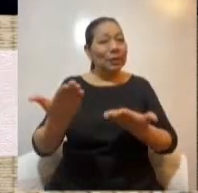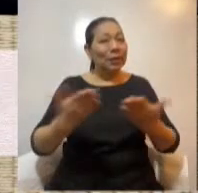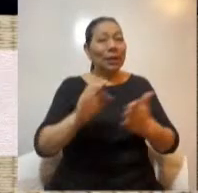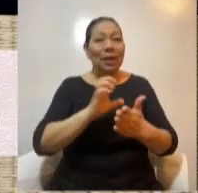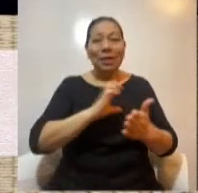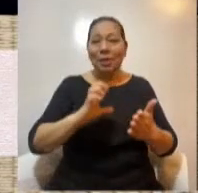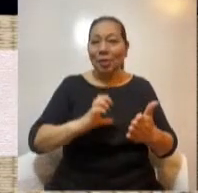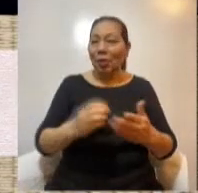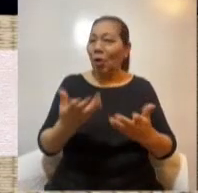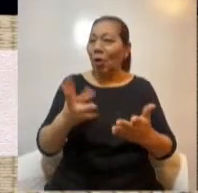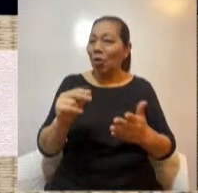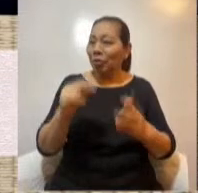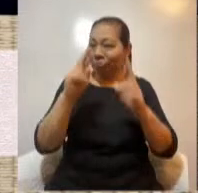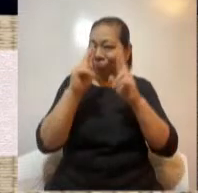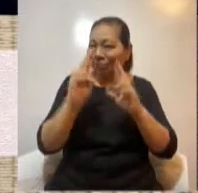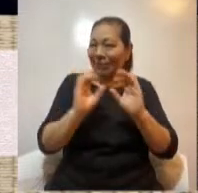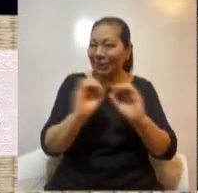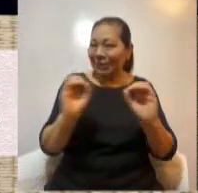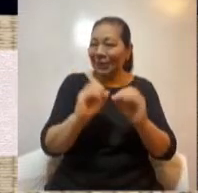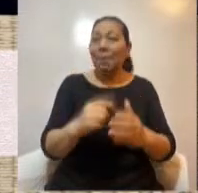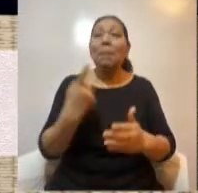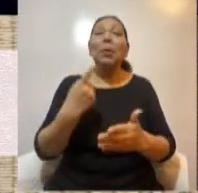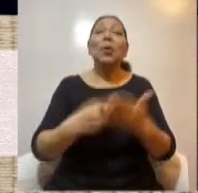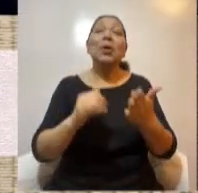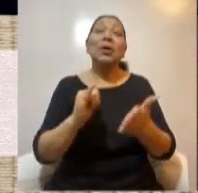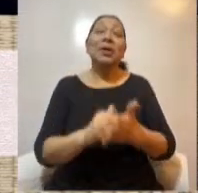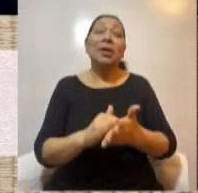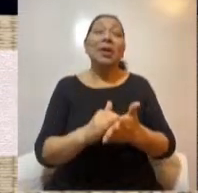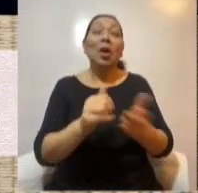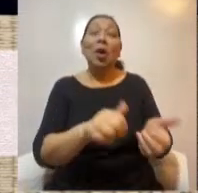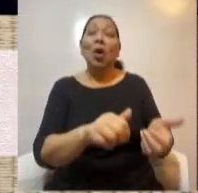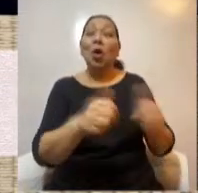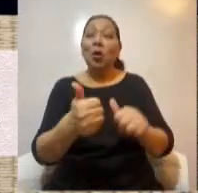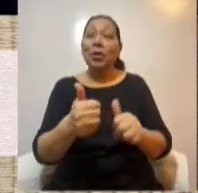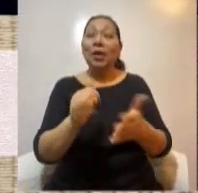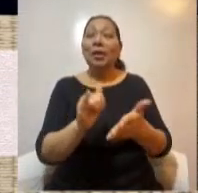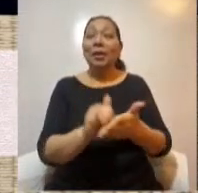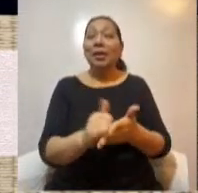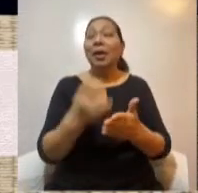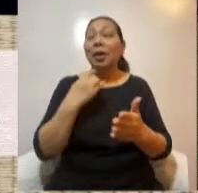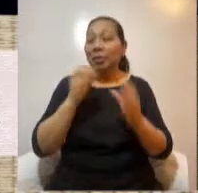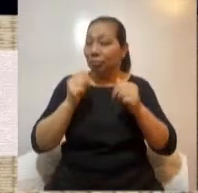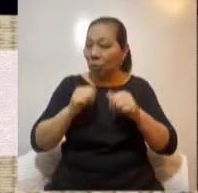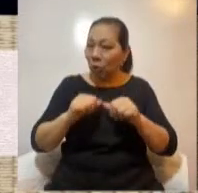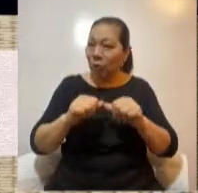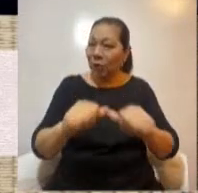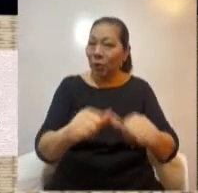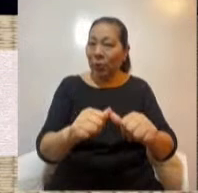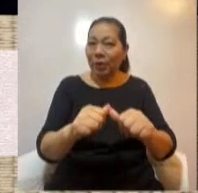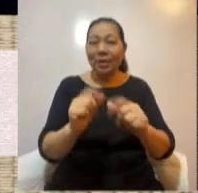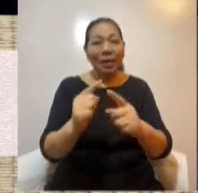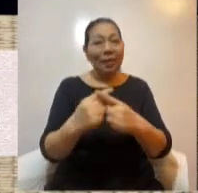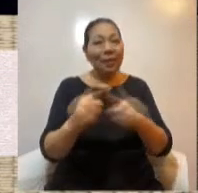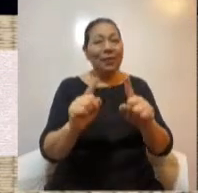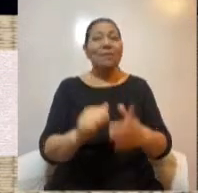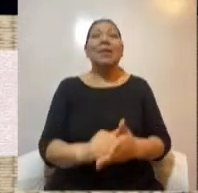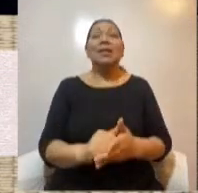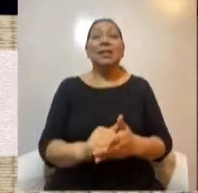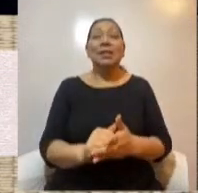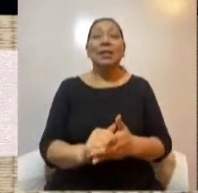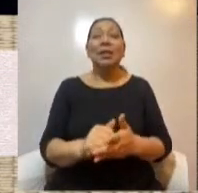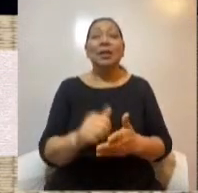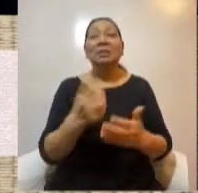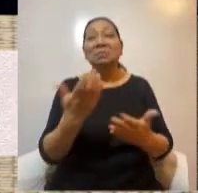un estado de cosas inconstitucional, porque además habían otras disposiciones que conservan este trato diferenciado,